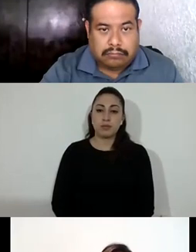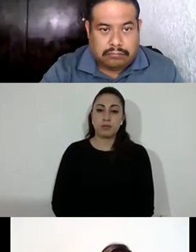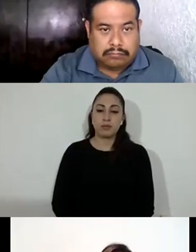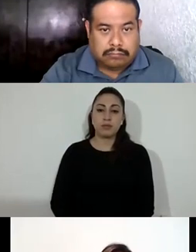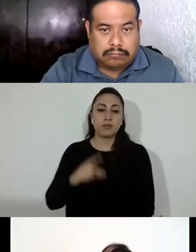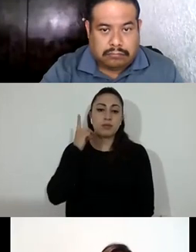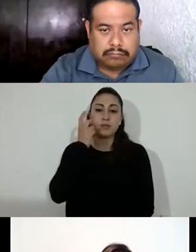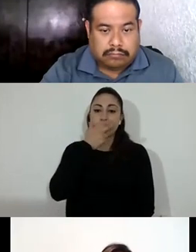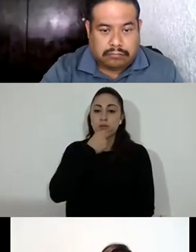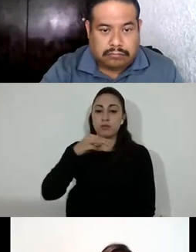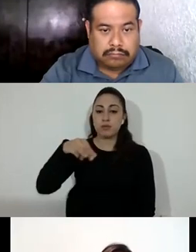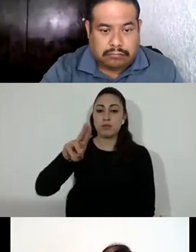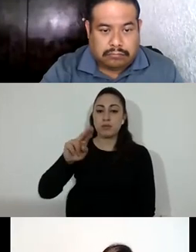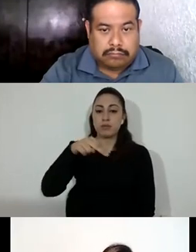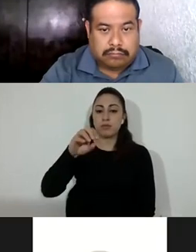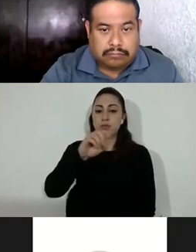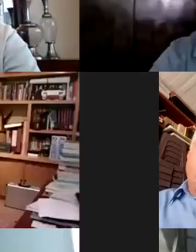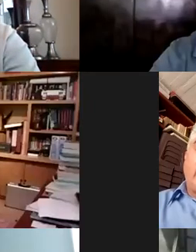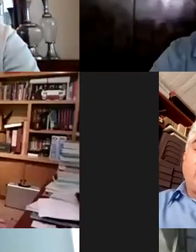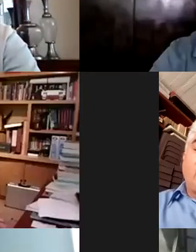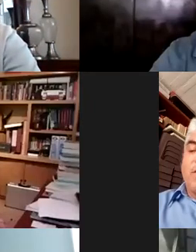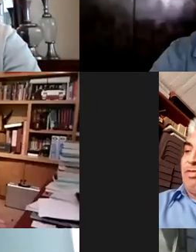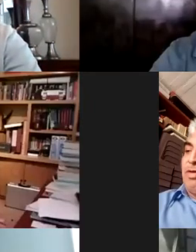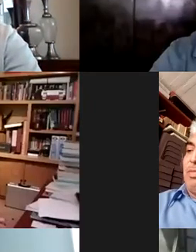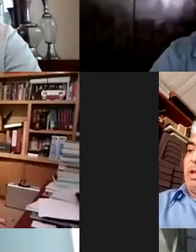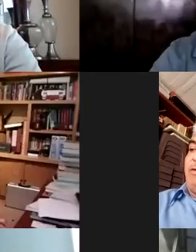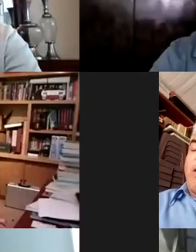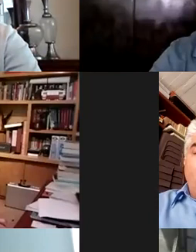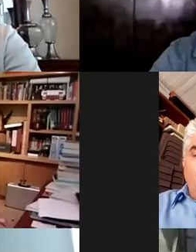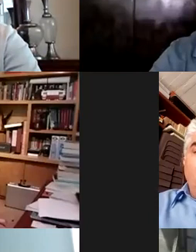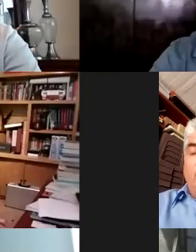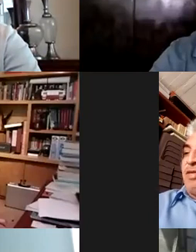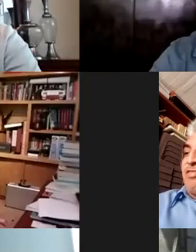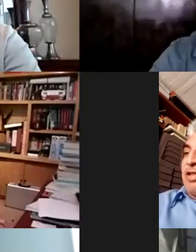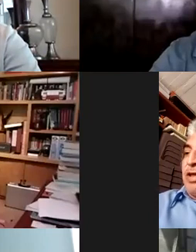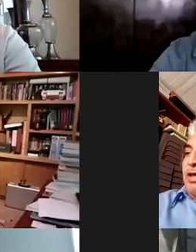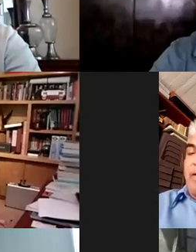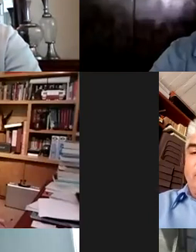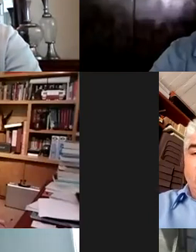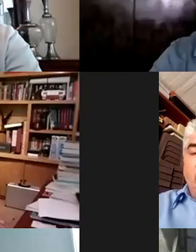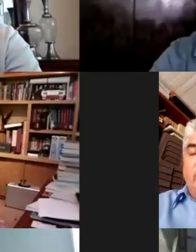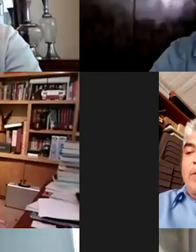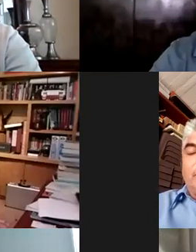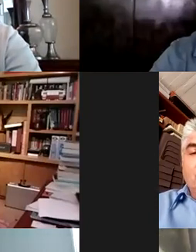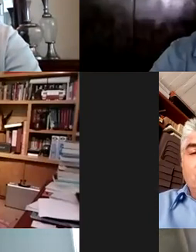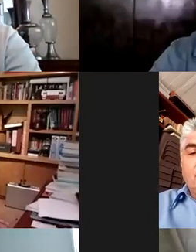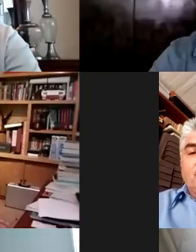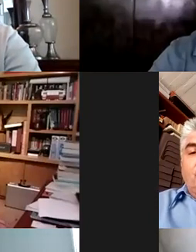Diputado Francisco Muñoz Trejo. Francisco Muñoz Trejo, diputado, a favor. Diputada secretaria, a favor del